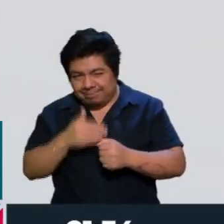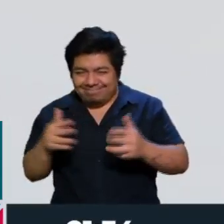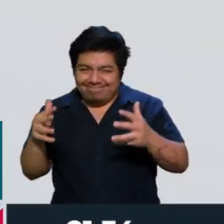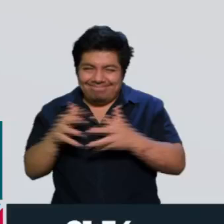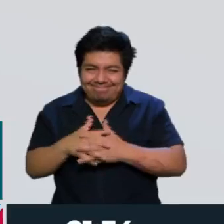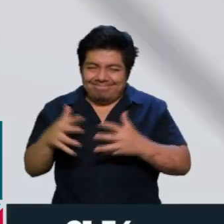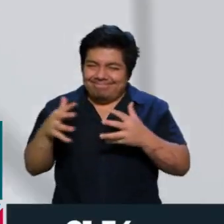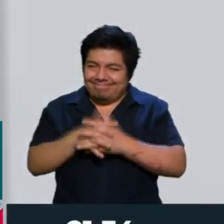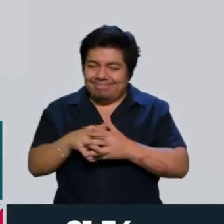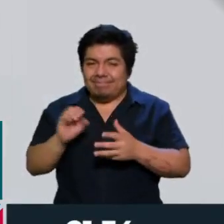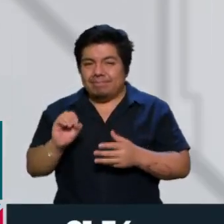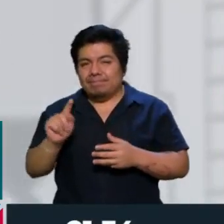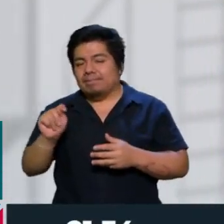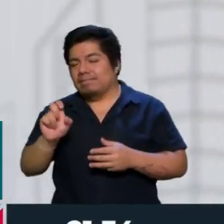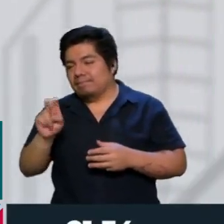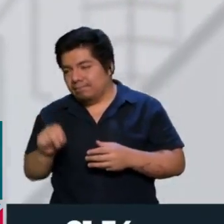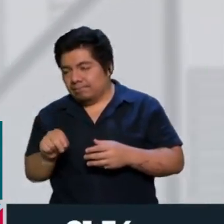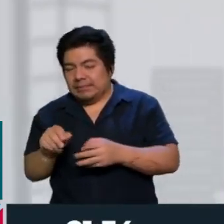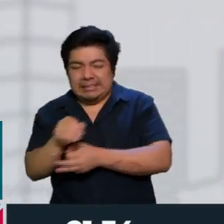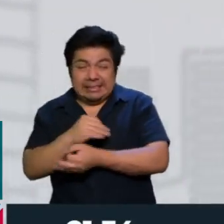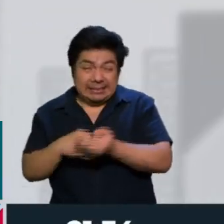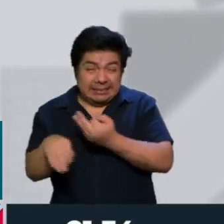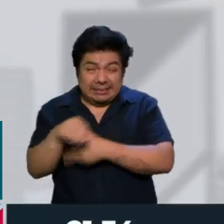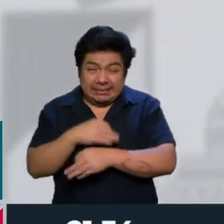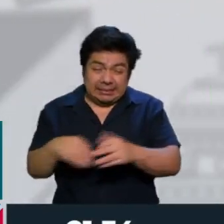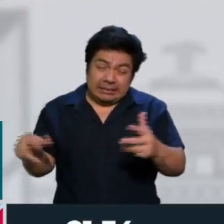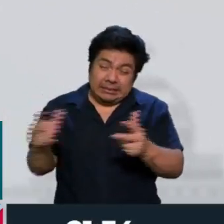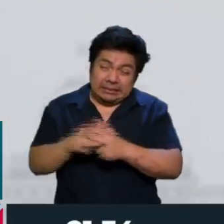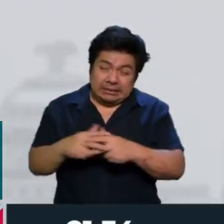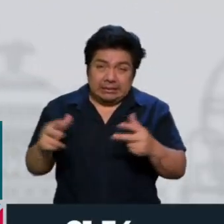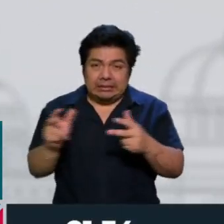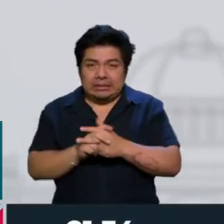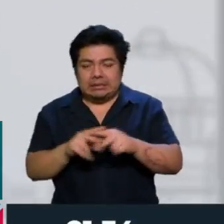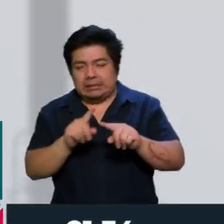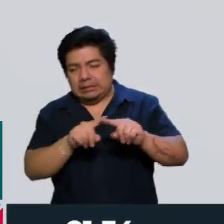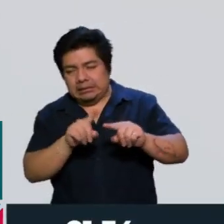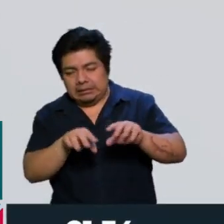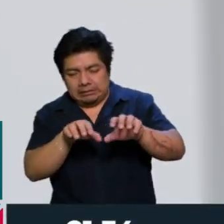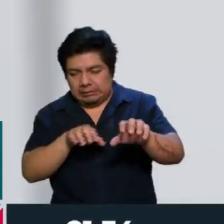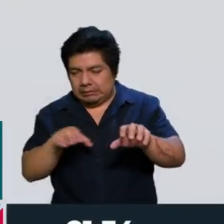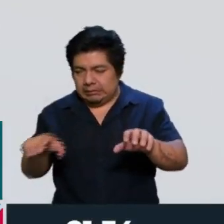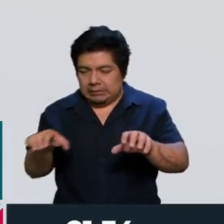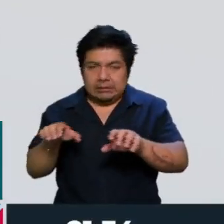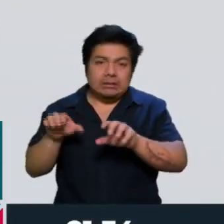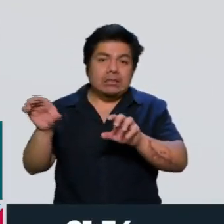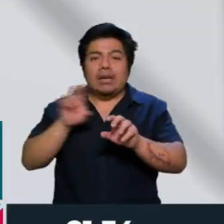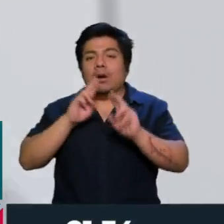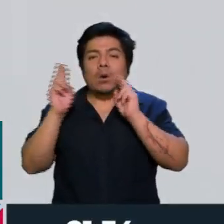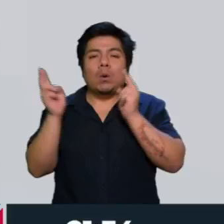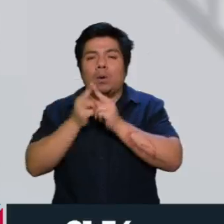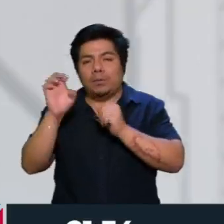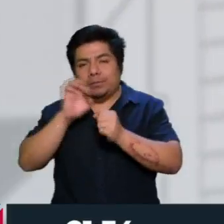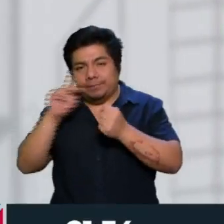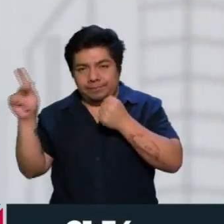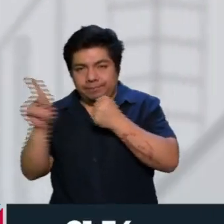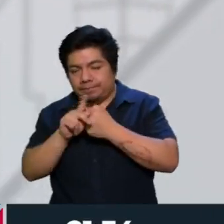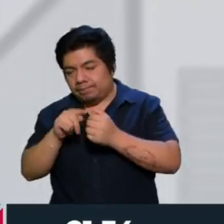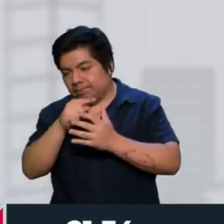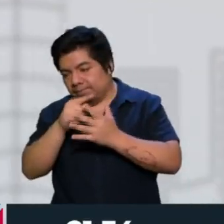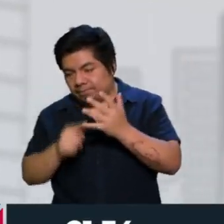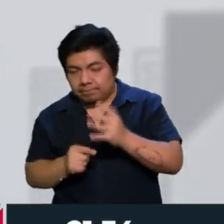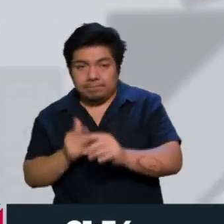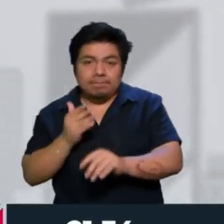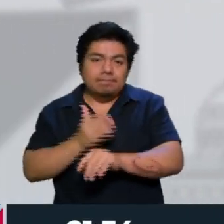enfrentando a toda la OTAN, no es nada más Ucrania, sino es la OTAN y los anexos, entiéndase, Unión Europea, las sanciones y